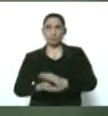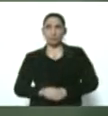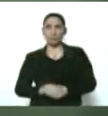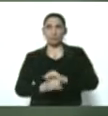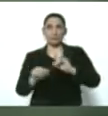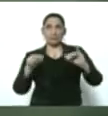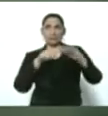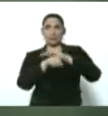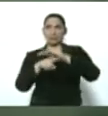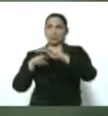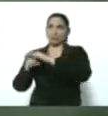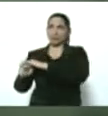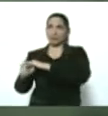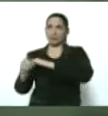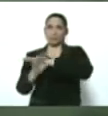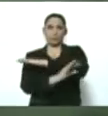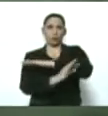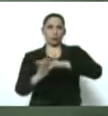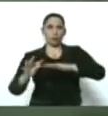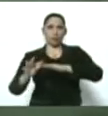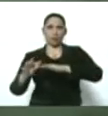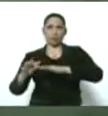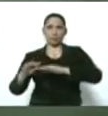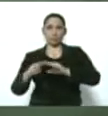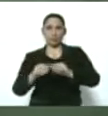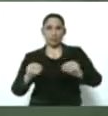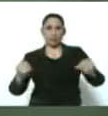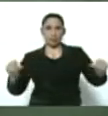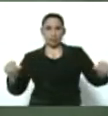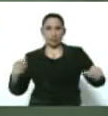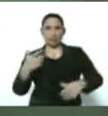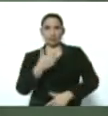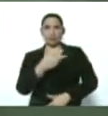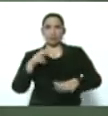ingresado por las fronteras terrestres